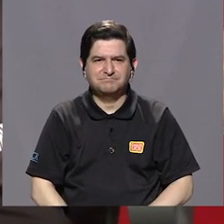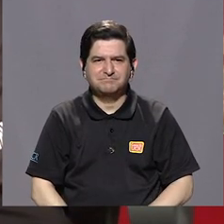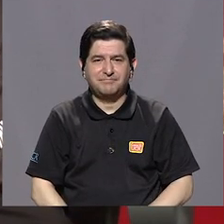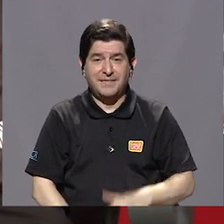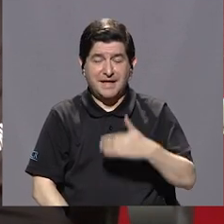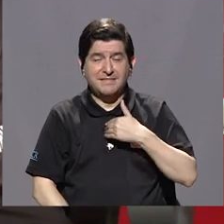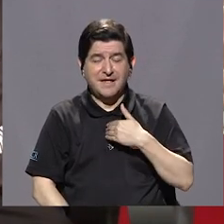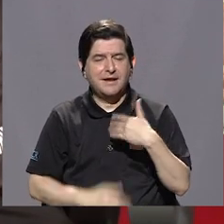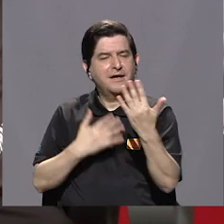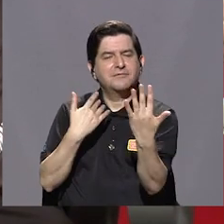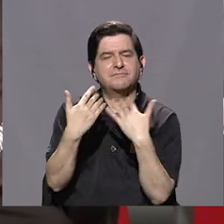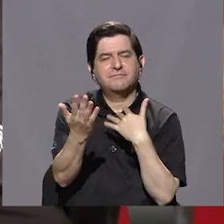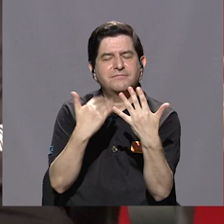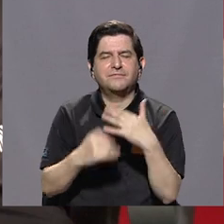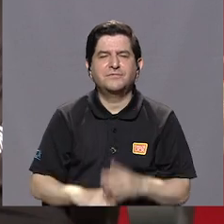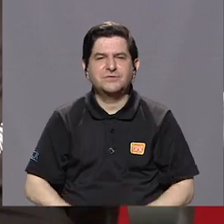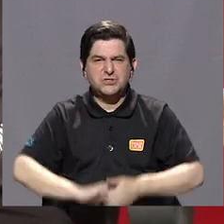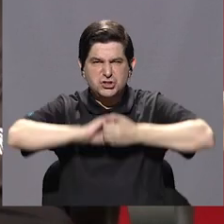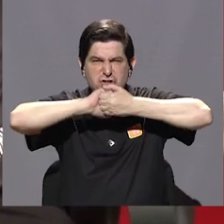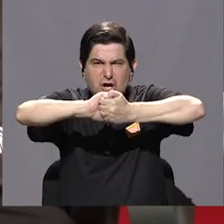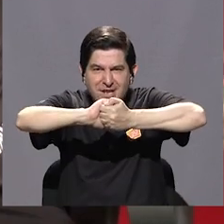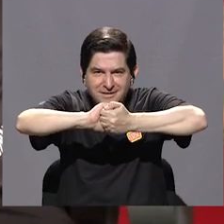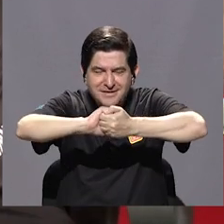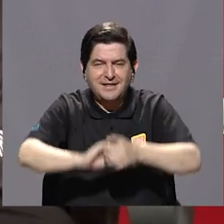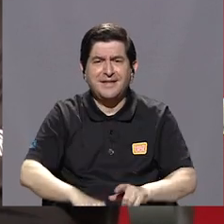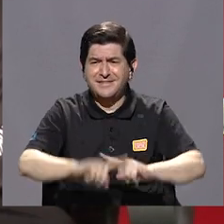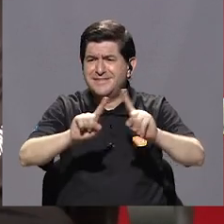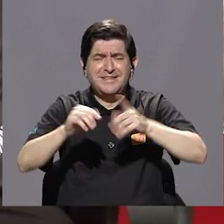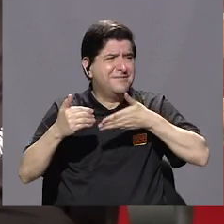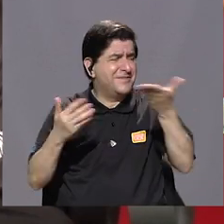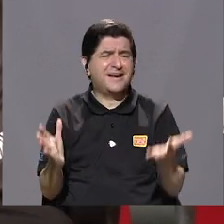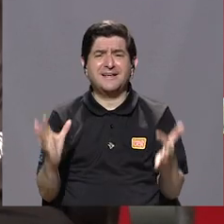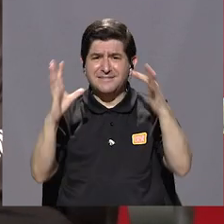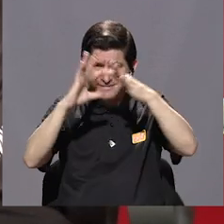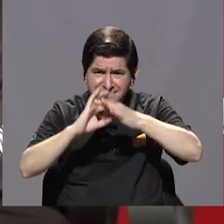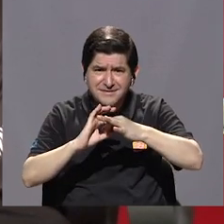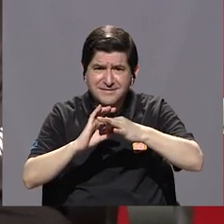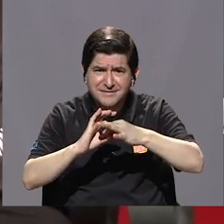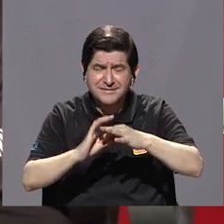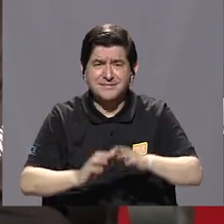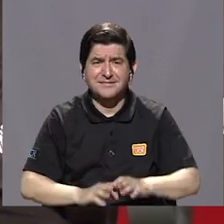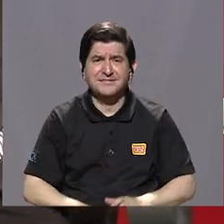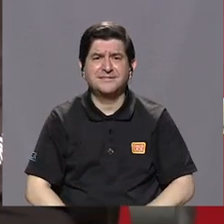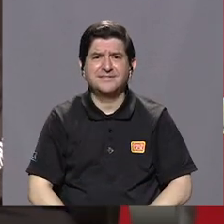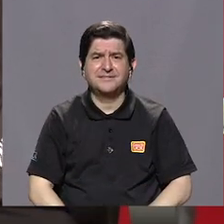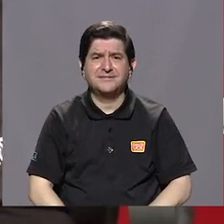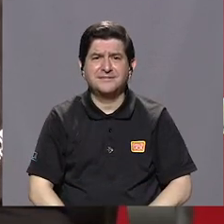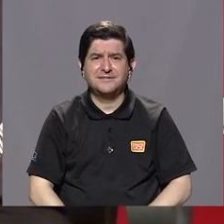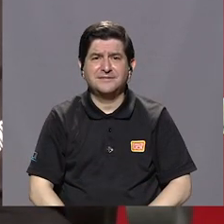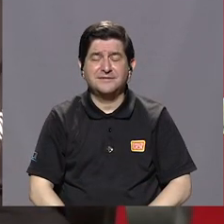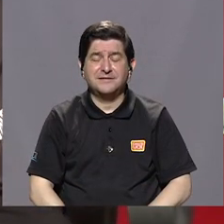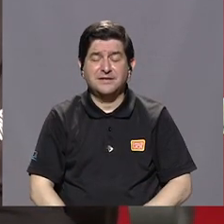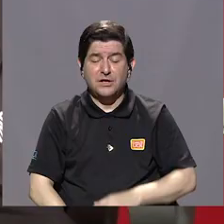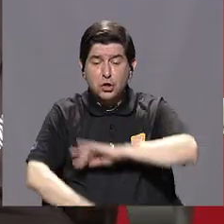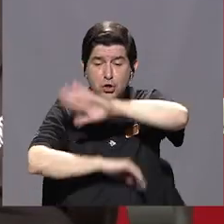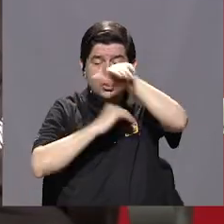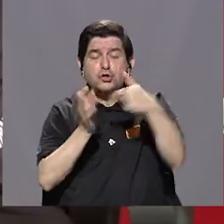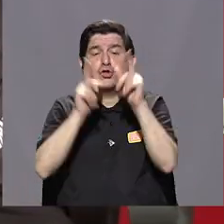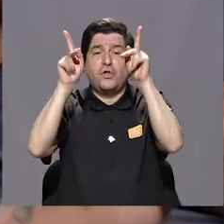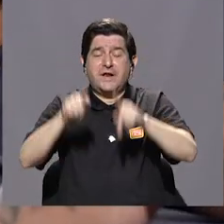tener empatía, de ser solidario, tantas cosas, ¿no? Que tienen que ver realmente con que nos necesitamos